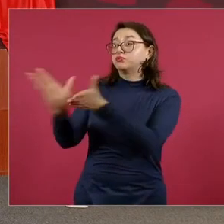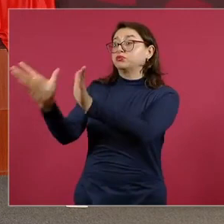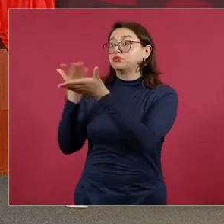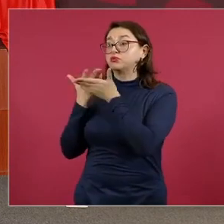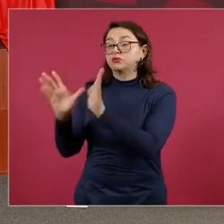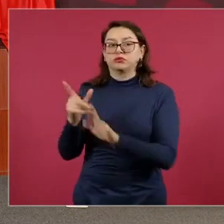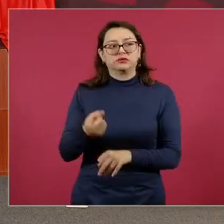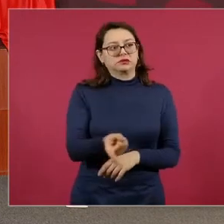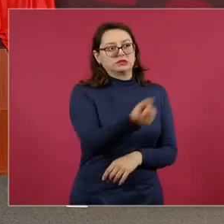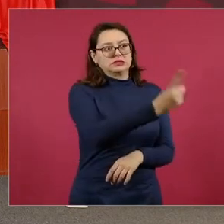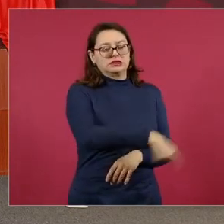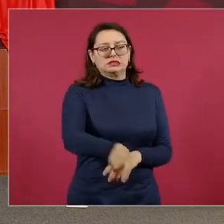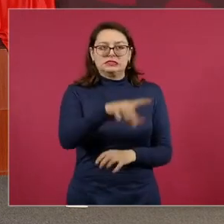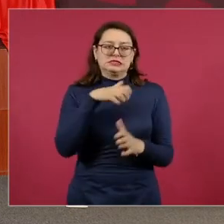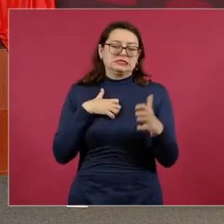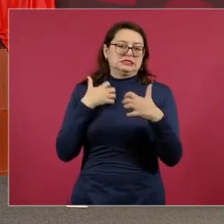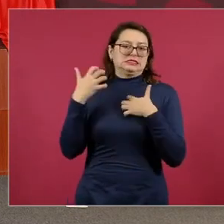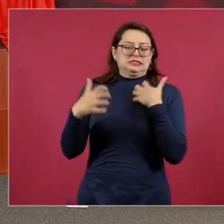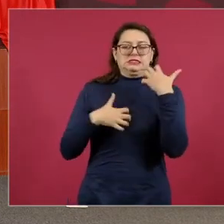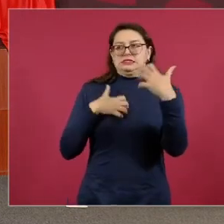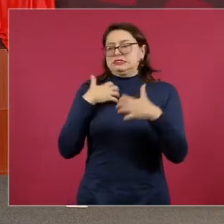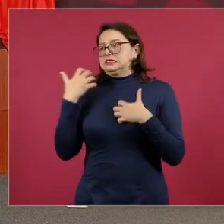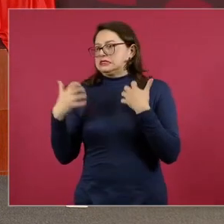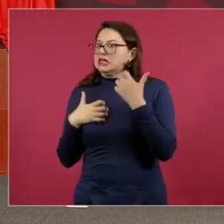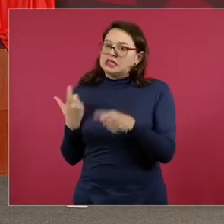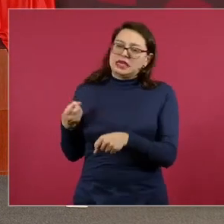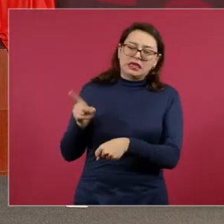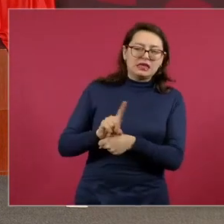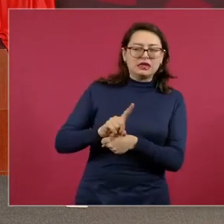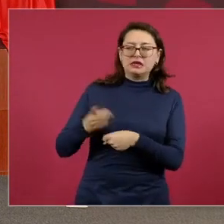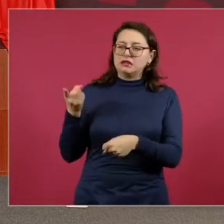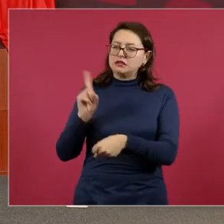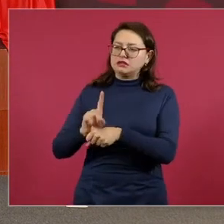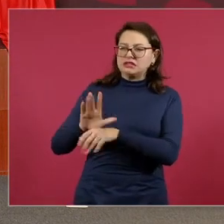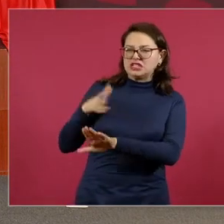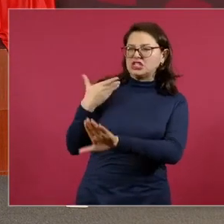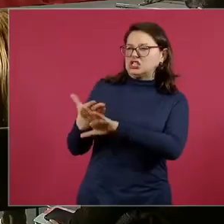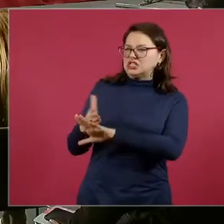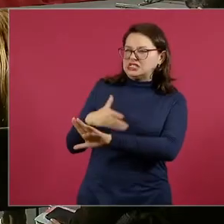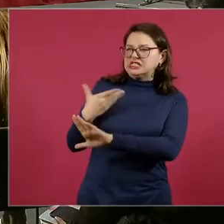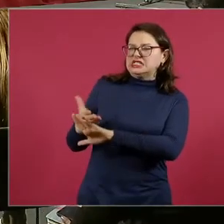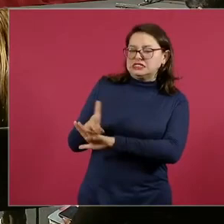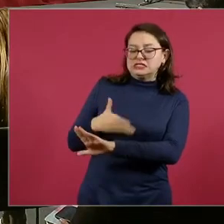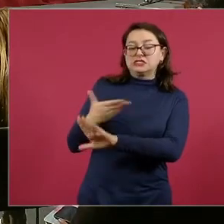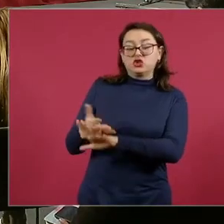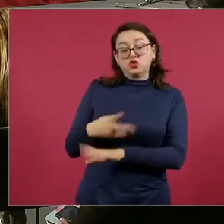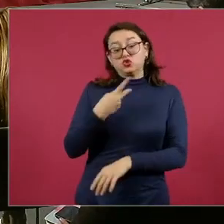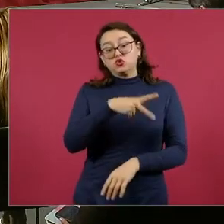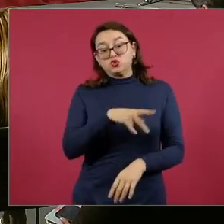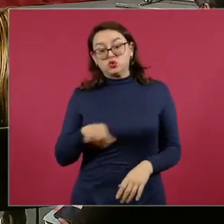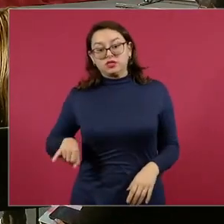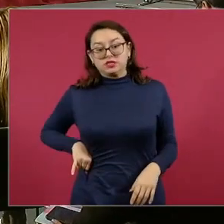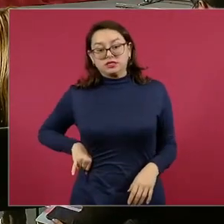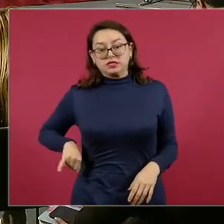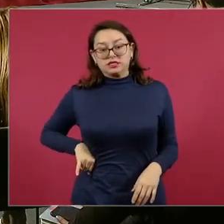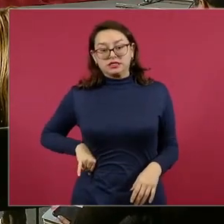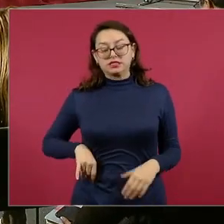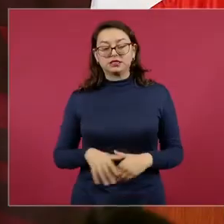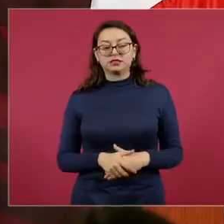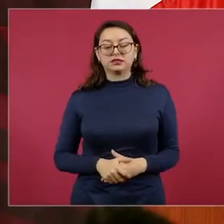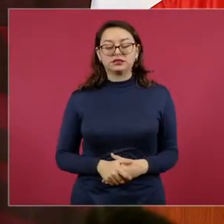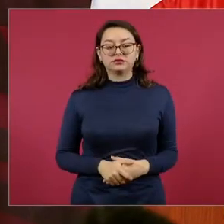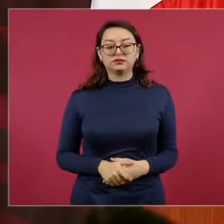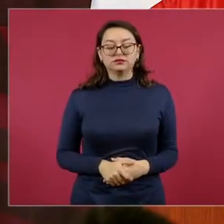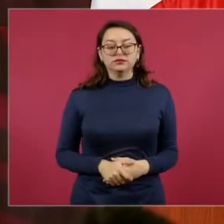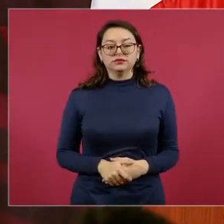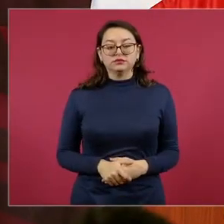Entonces, es una lucha de intereses. Y entonces políticamente lucran ahora por